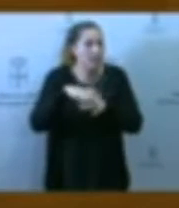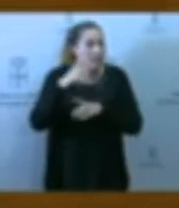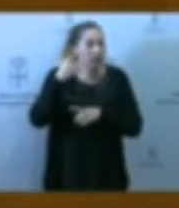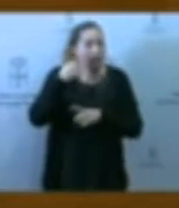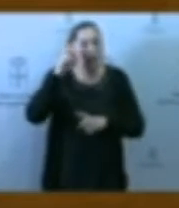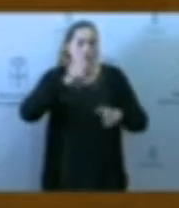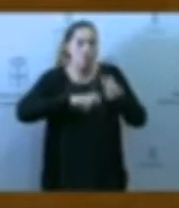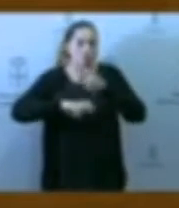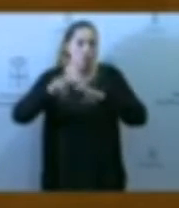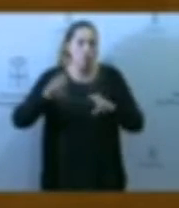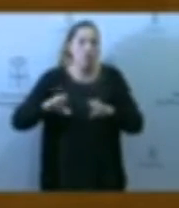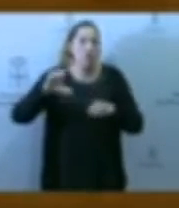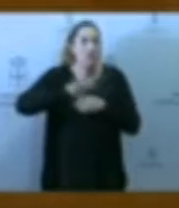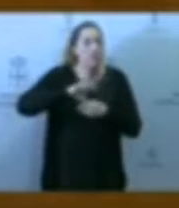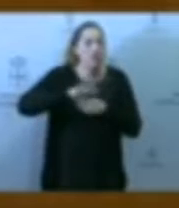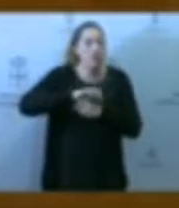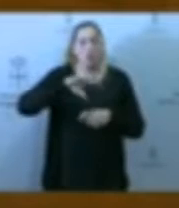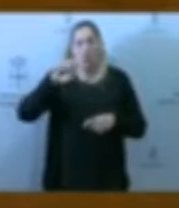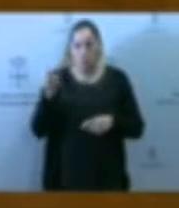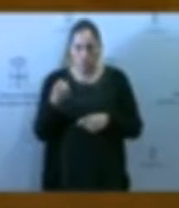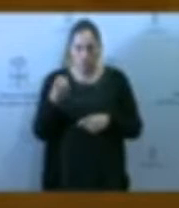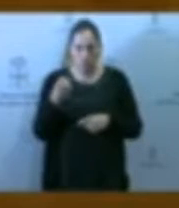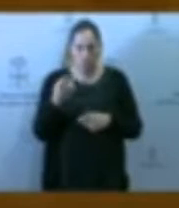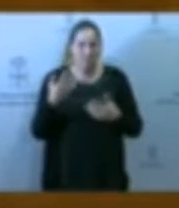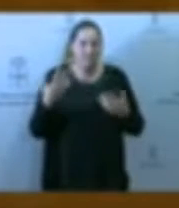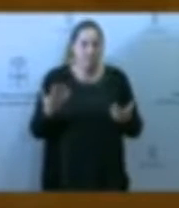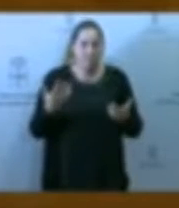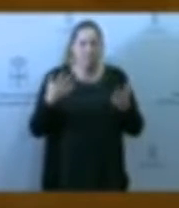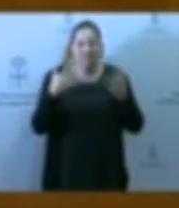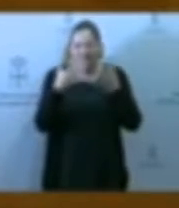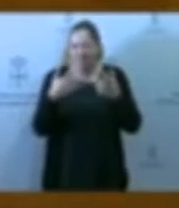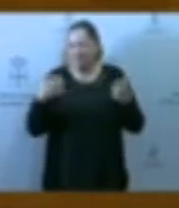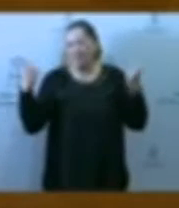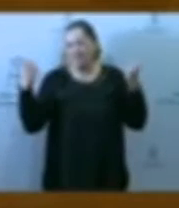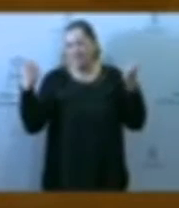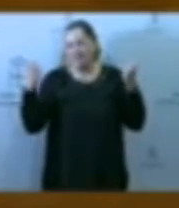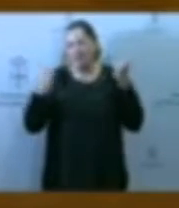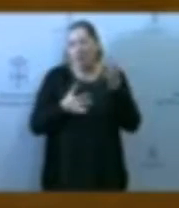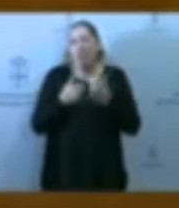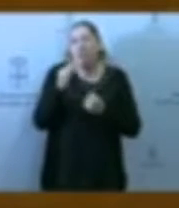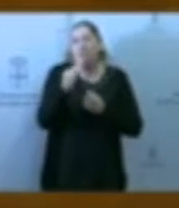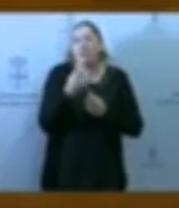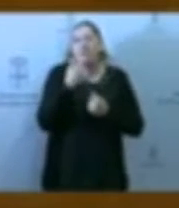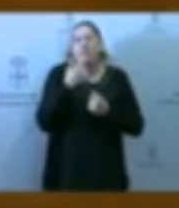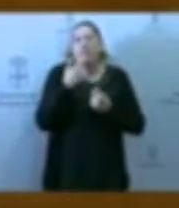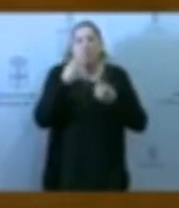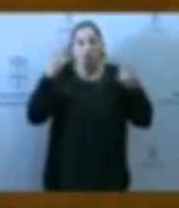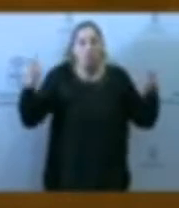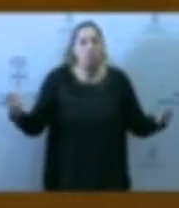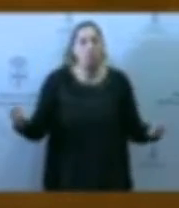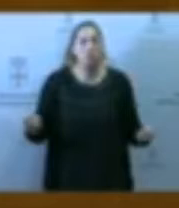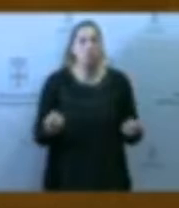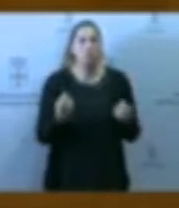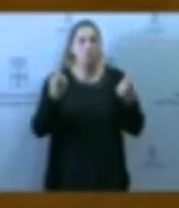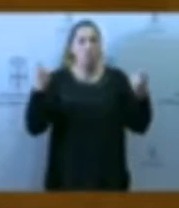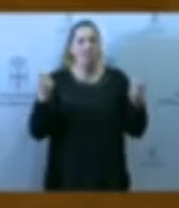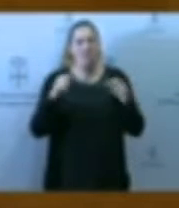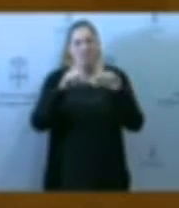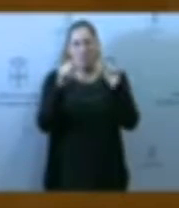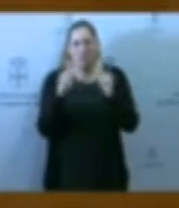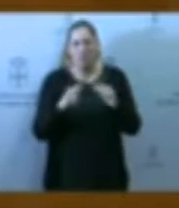a mi juicio, desafortunada afirmación, sumaba el anuncio, como medida discriminatoria,